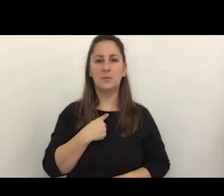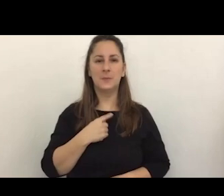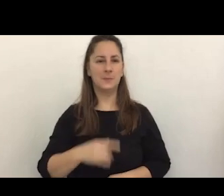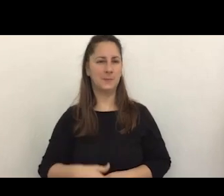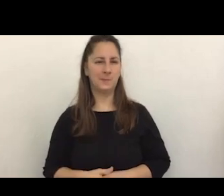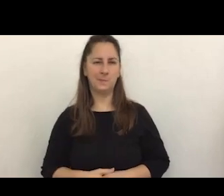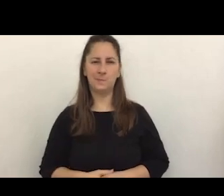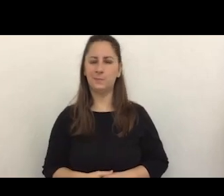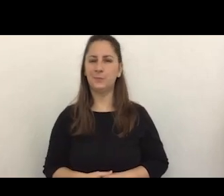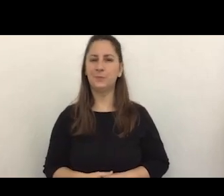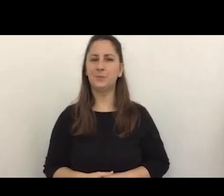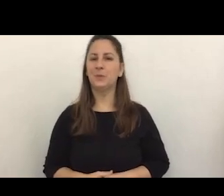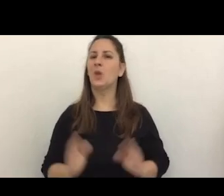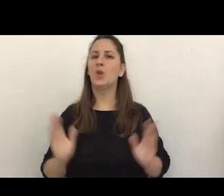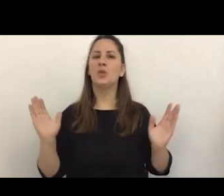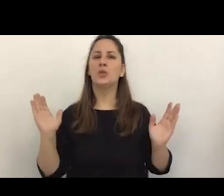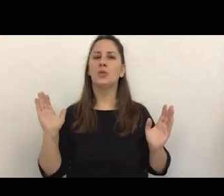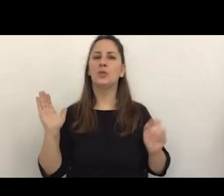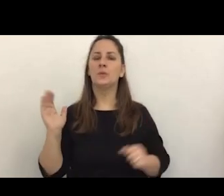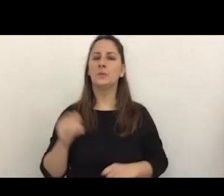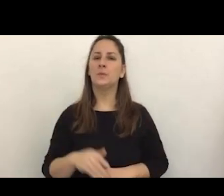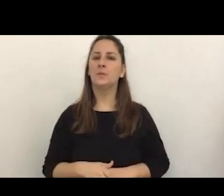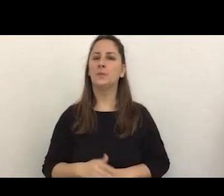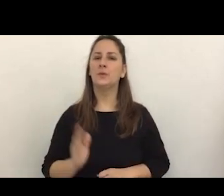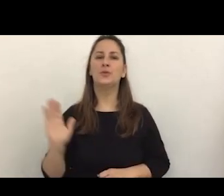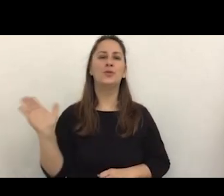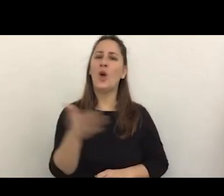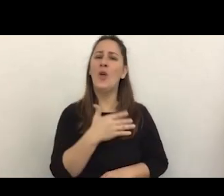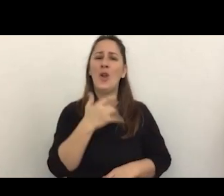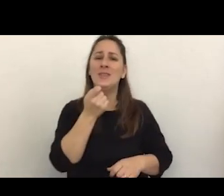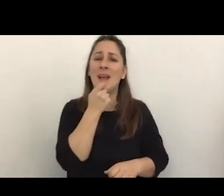todos los casos son con el marido finito, sí.